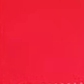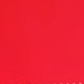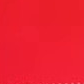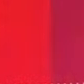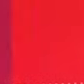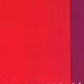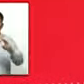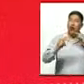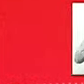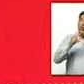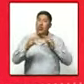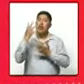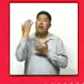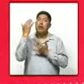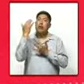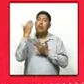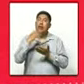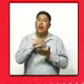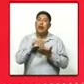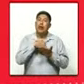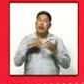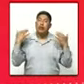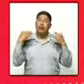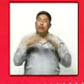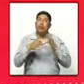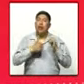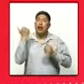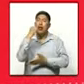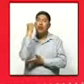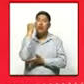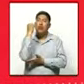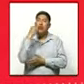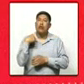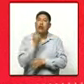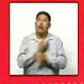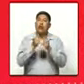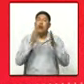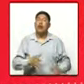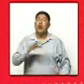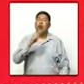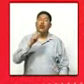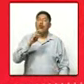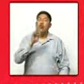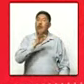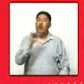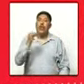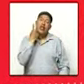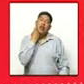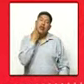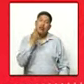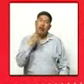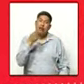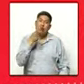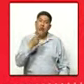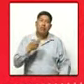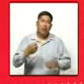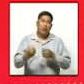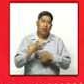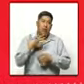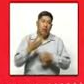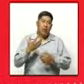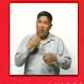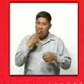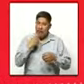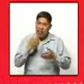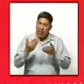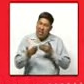A ver, la noticia que estábamos esperando en el centro de convenciones, allí en Sucre, con nuestro compañero Tufi Aré, porque hace algunos instantes nos estaba señalando